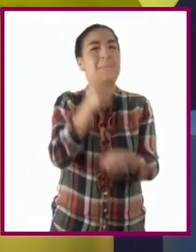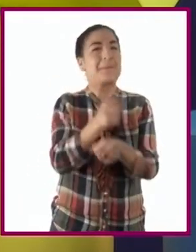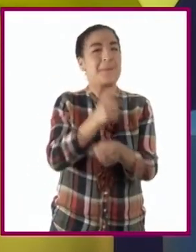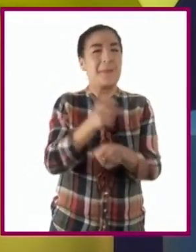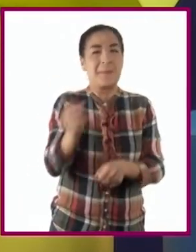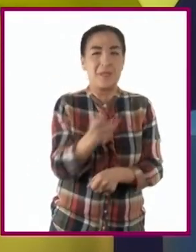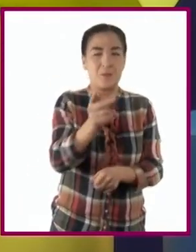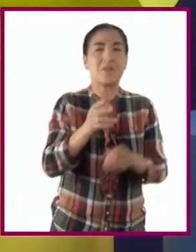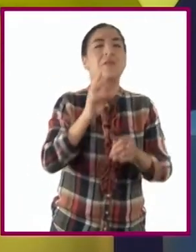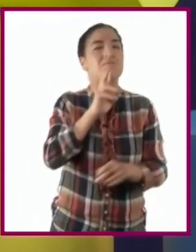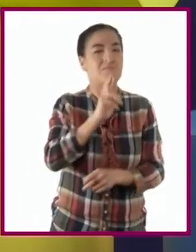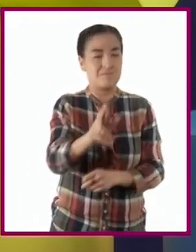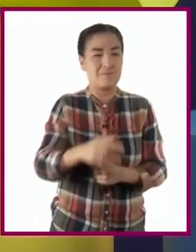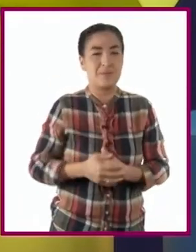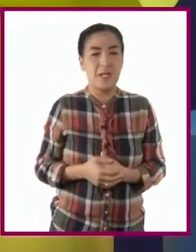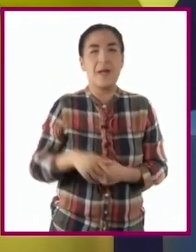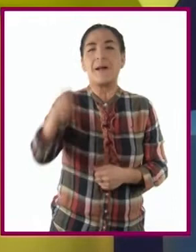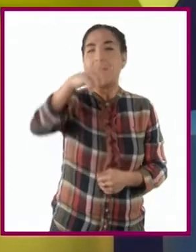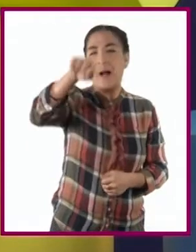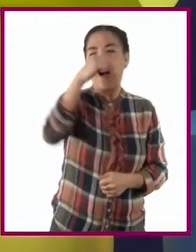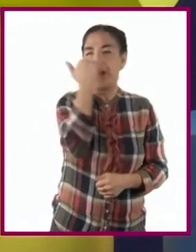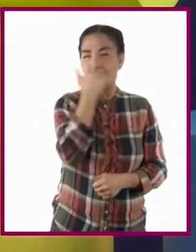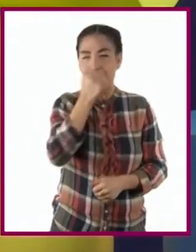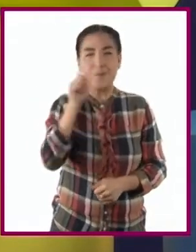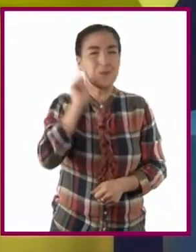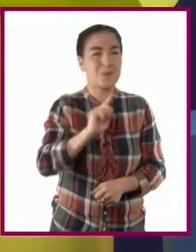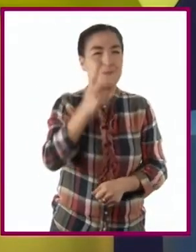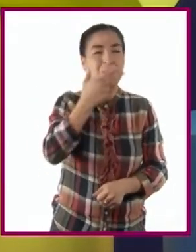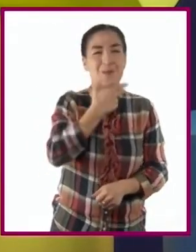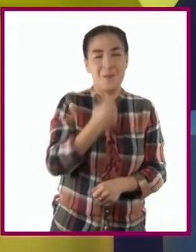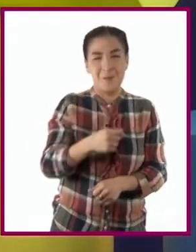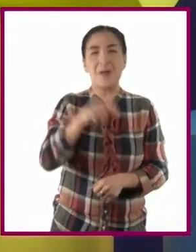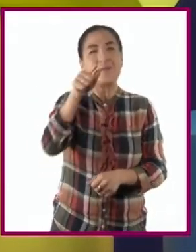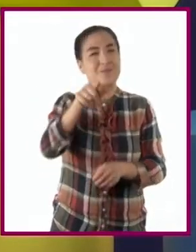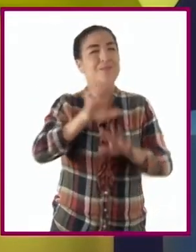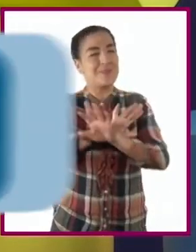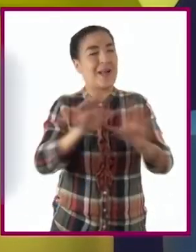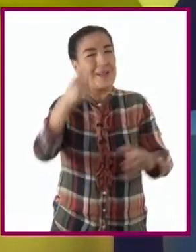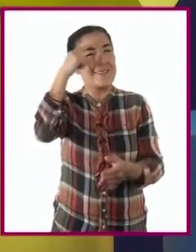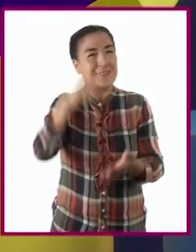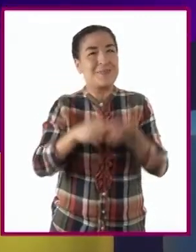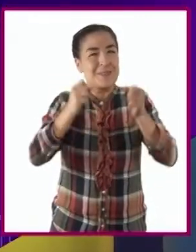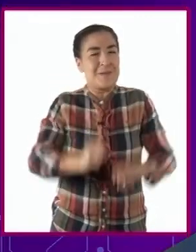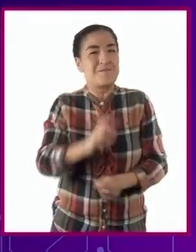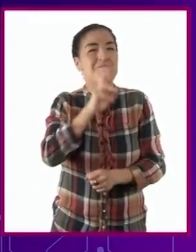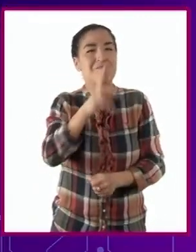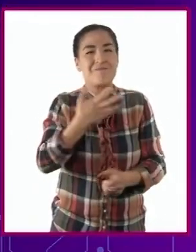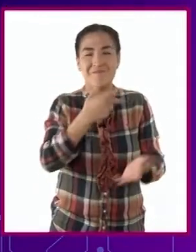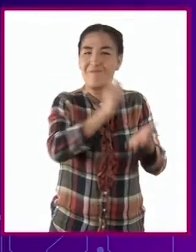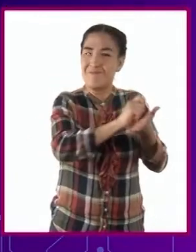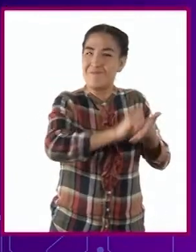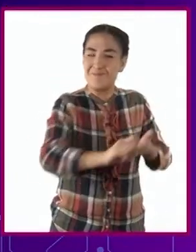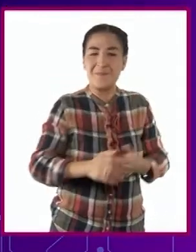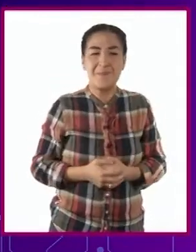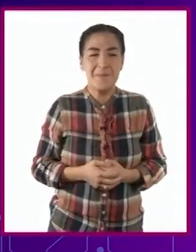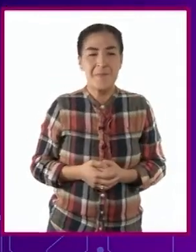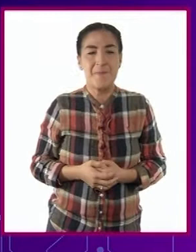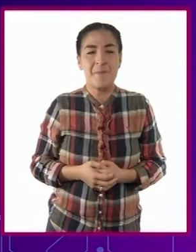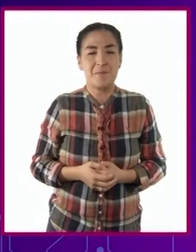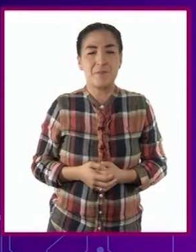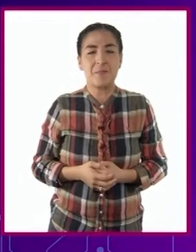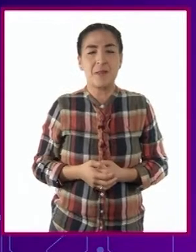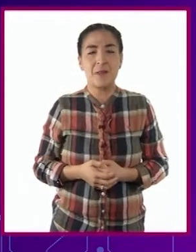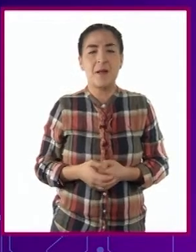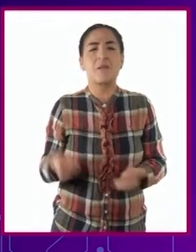Seguramente las alumnas y alumnos de segundo grado de secundaria ya tienen la respuesta. ¿entre qué Juegos Olímpicos